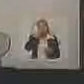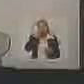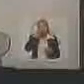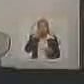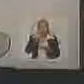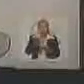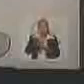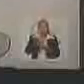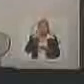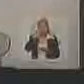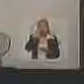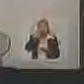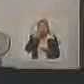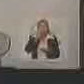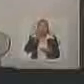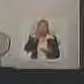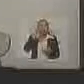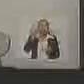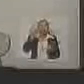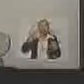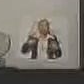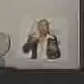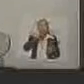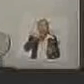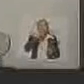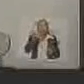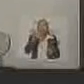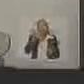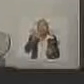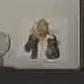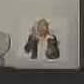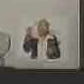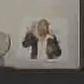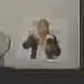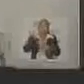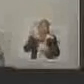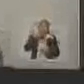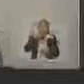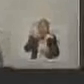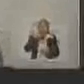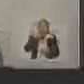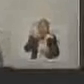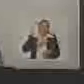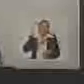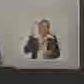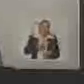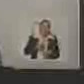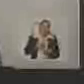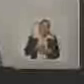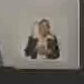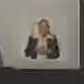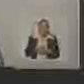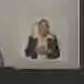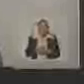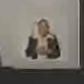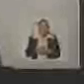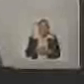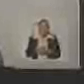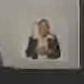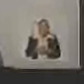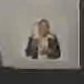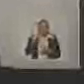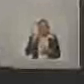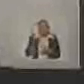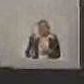Tenemos un alto número de adultos mayores que merecen la posibilidad de vivir esta etapa dorada de su vida